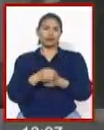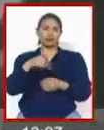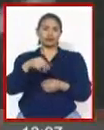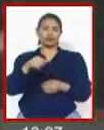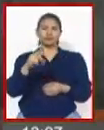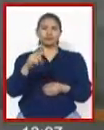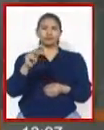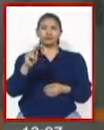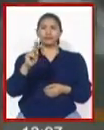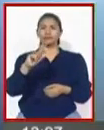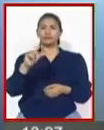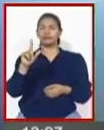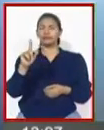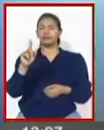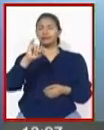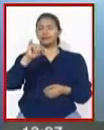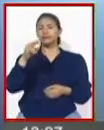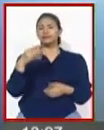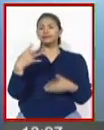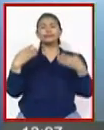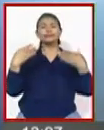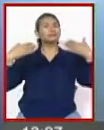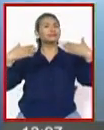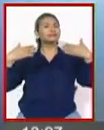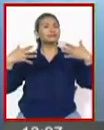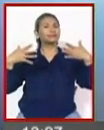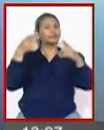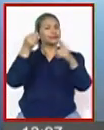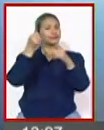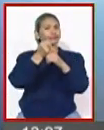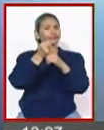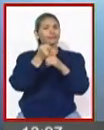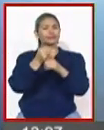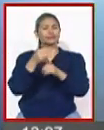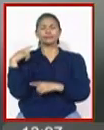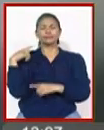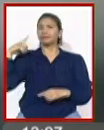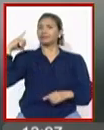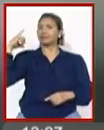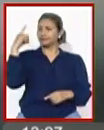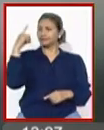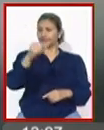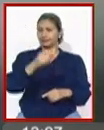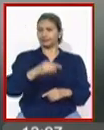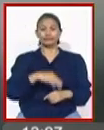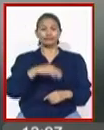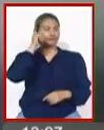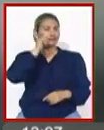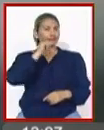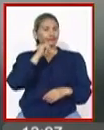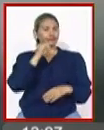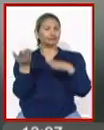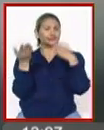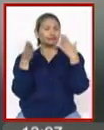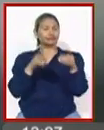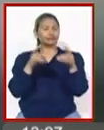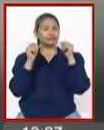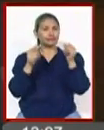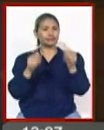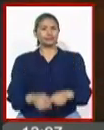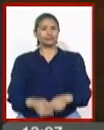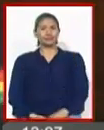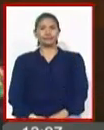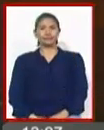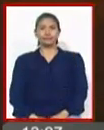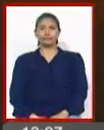Patujú, cuando fue embestida por un trufi que supuestamente se encontraba con exceso de velocidad. La mujer perdió instantáneamente la vida.